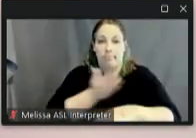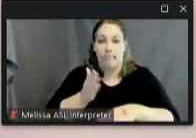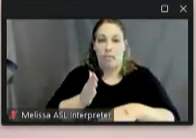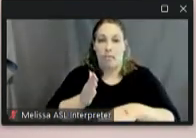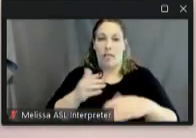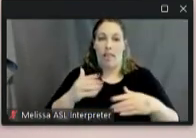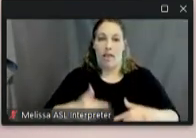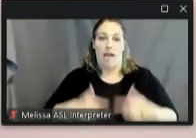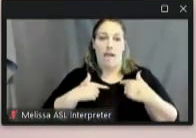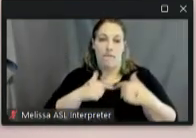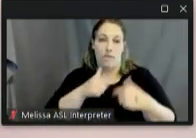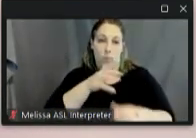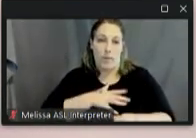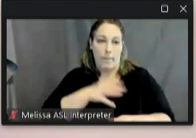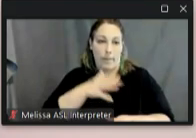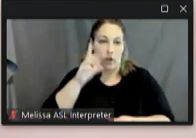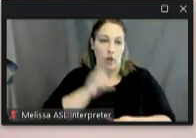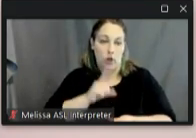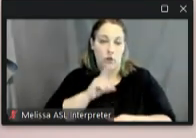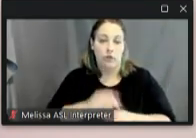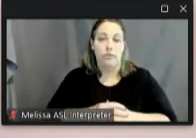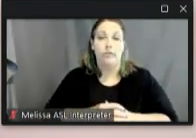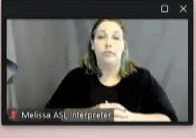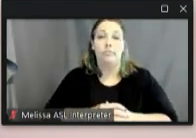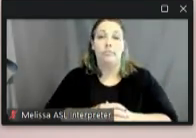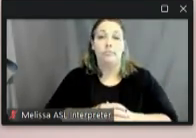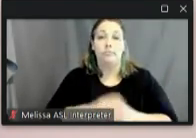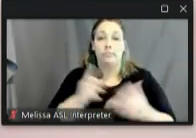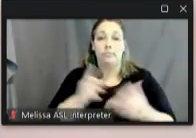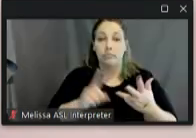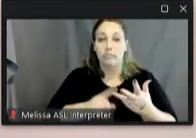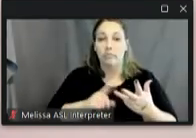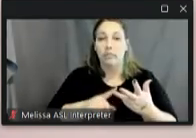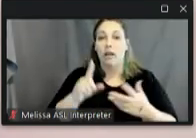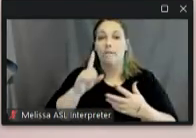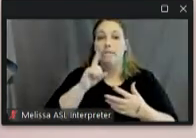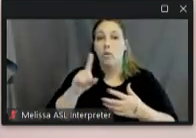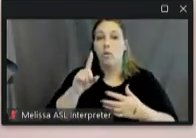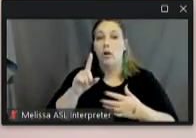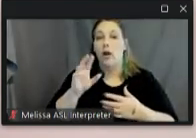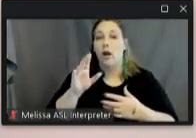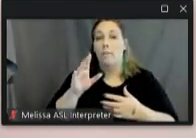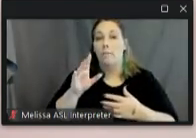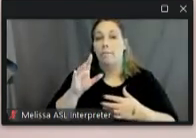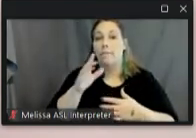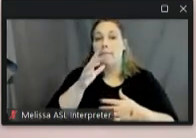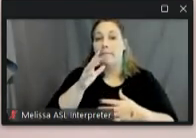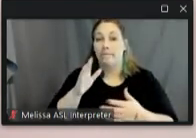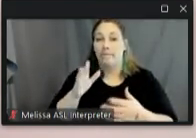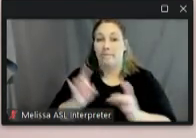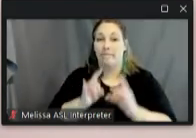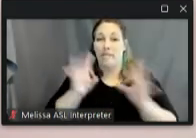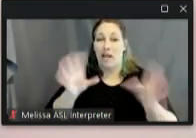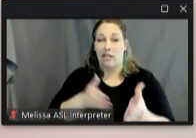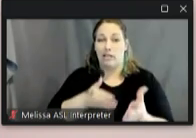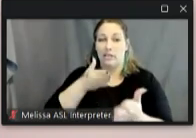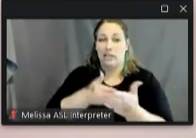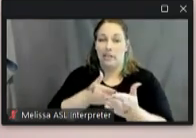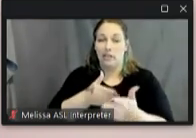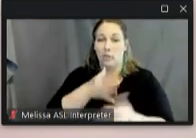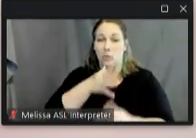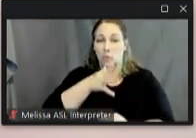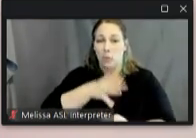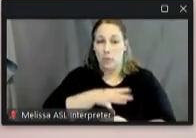2023-2033 incorpora principios rectores como la igualdad y no discriminación e interseccionalidad y tiene como propósito que